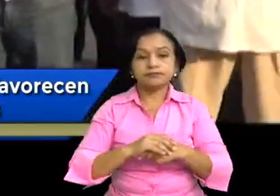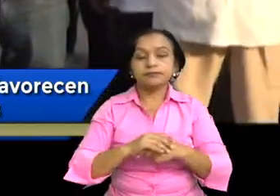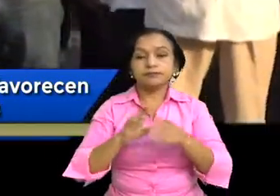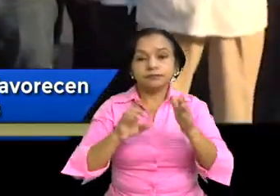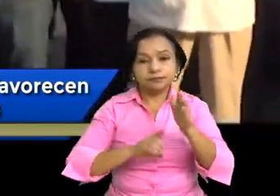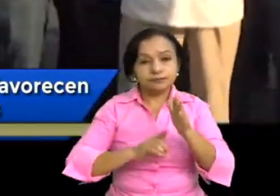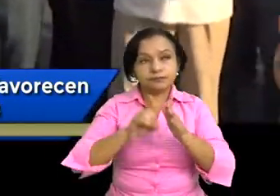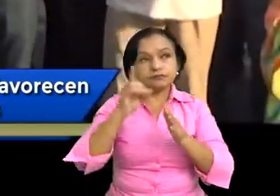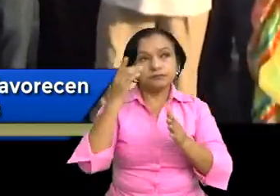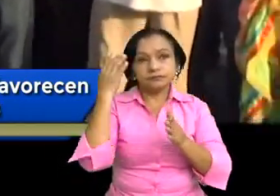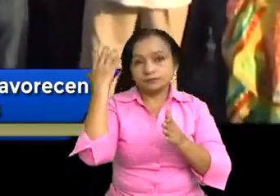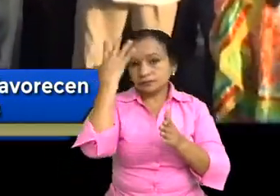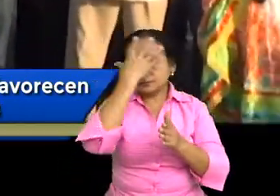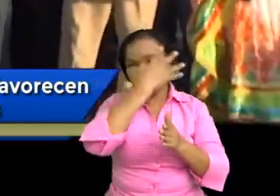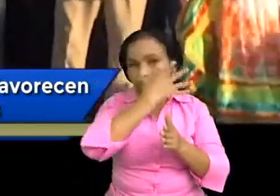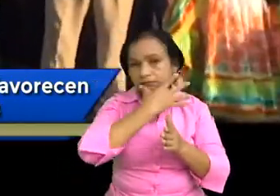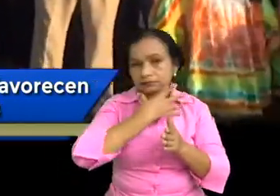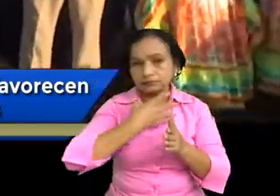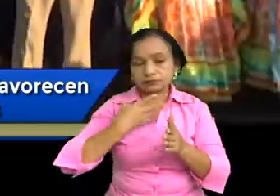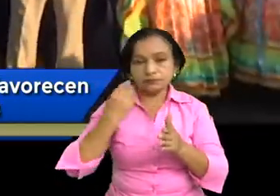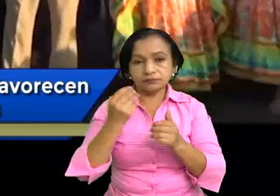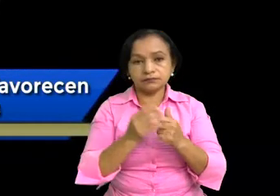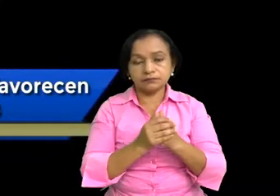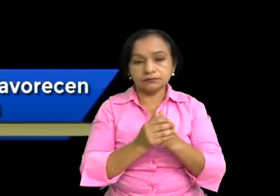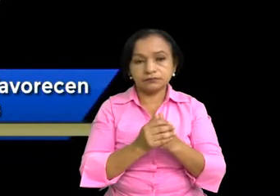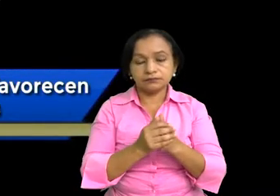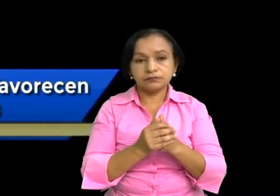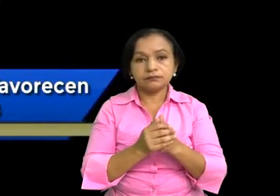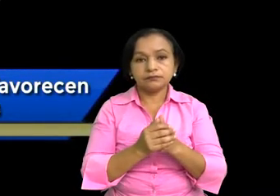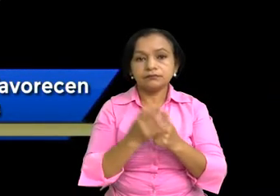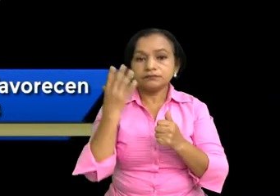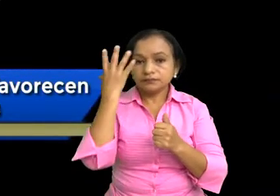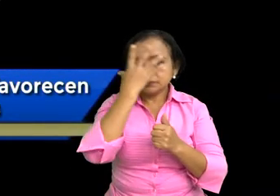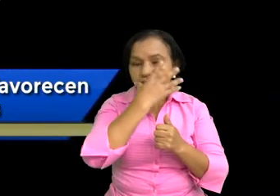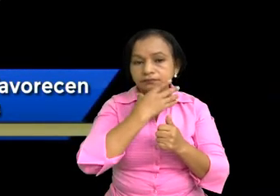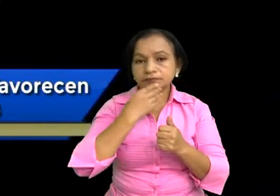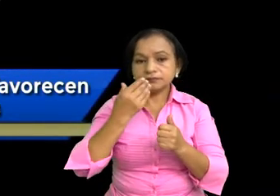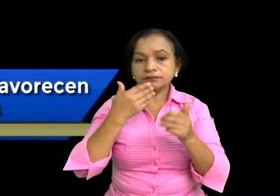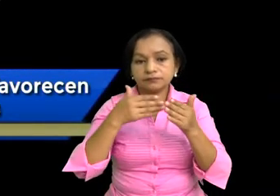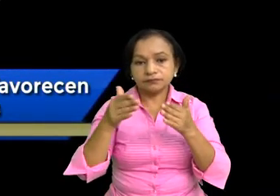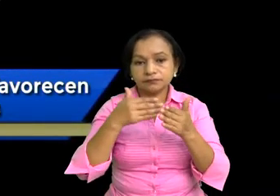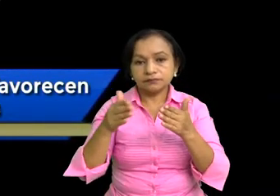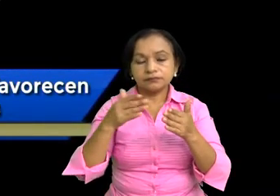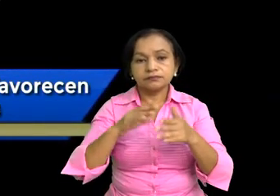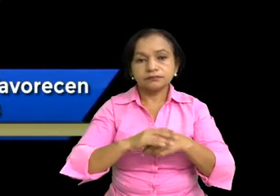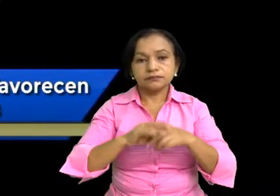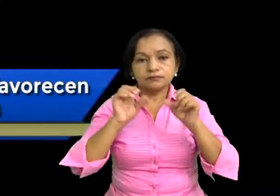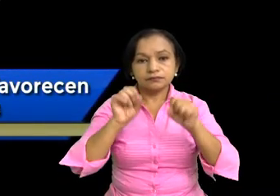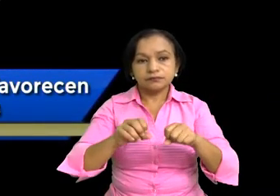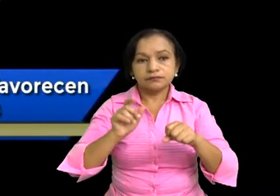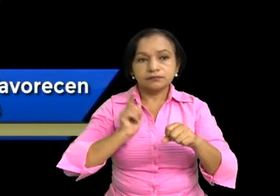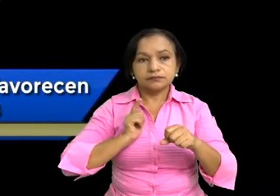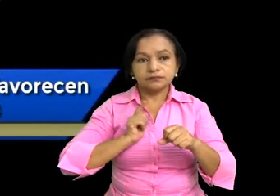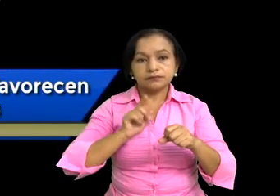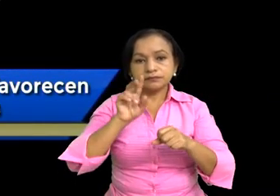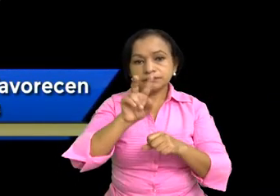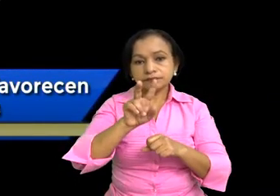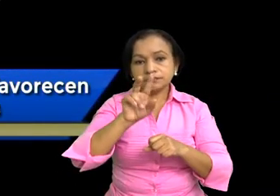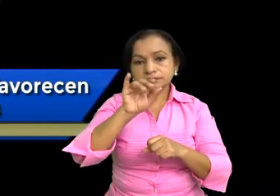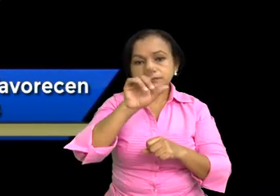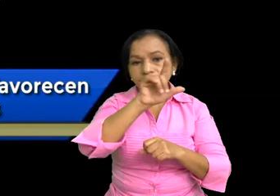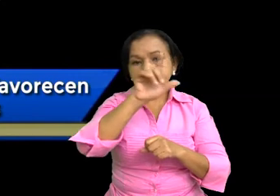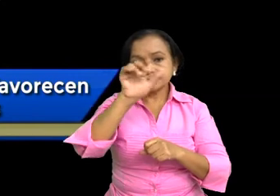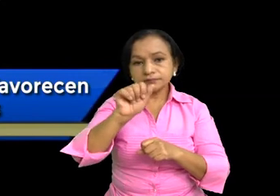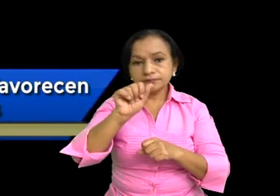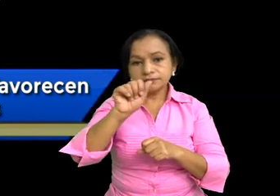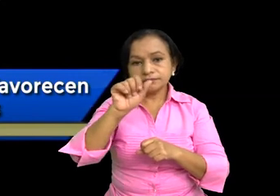progreso, belleza en los accesos a la ciudad, claro. También embellecen mucho los accesos a la ciudad este tipo de obras. Villa El Carmen, ministro.